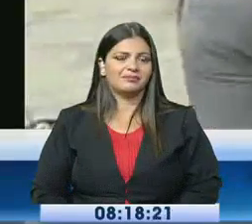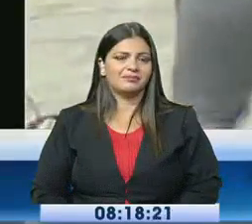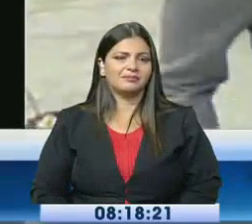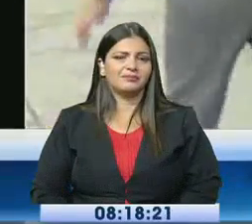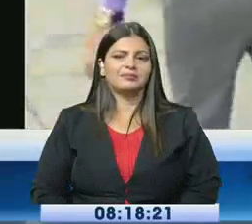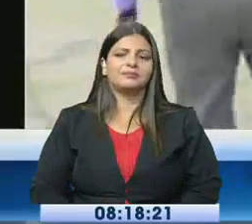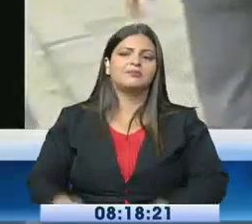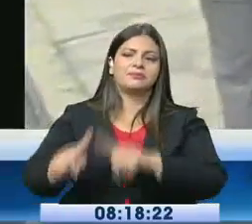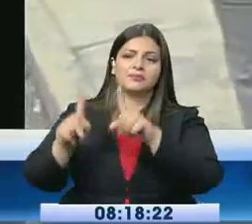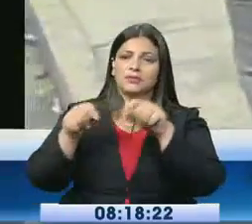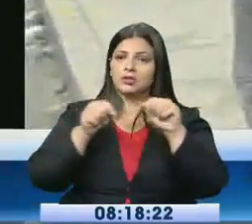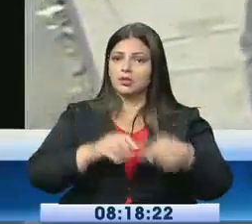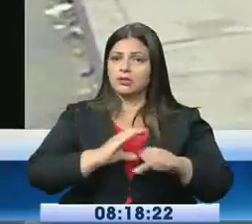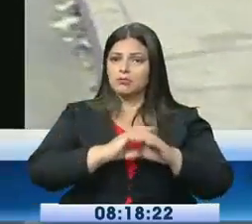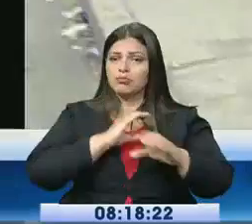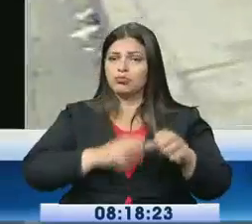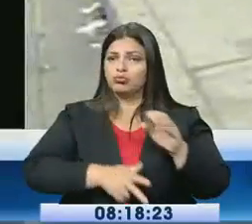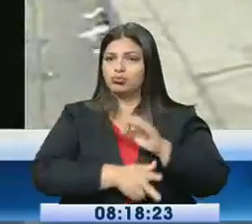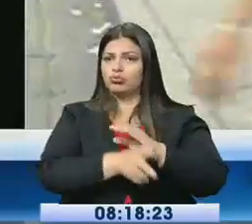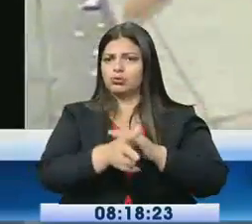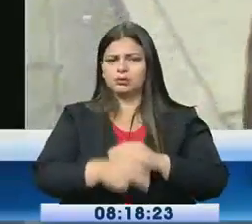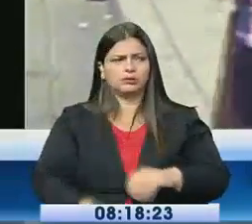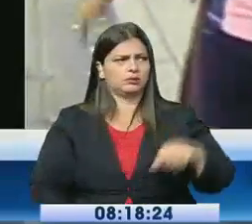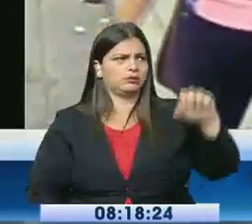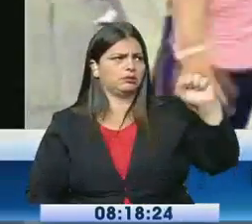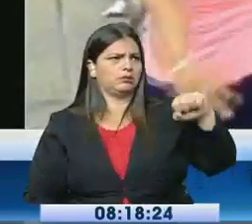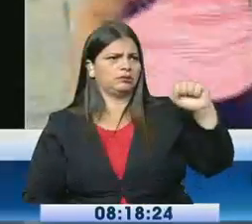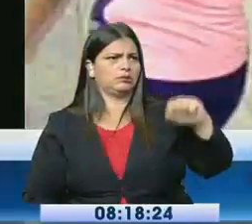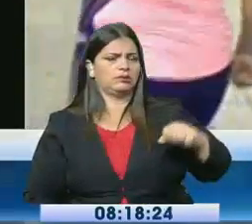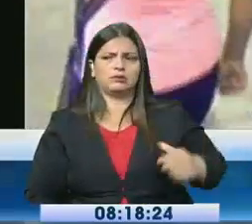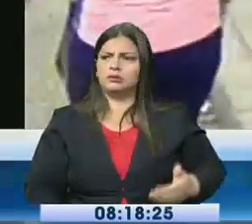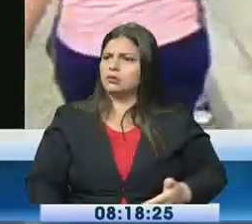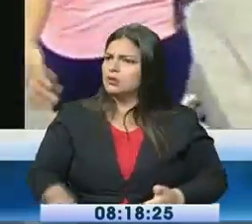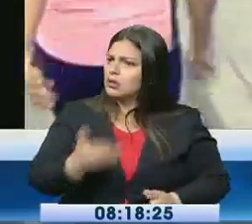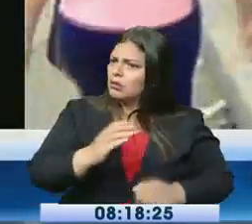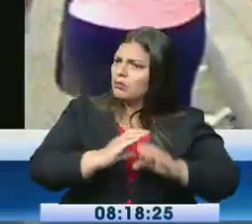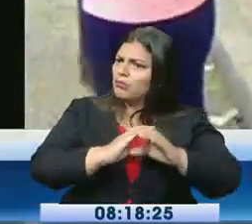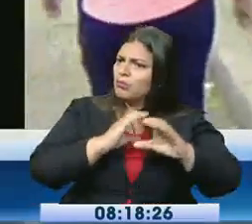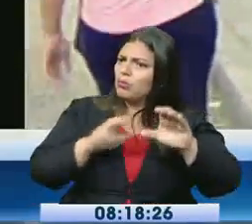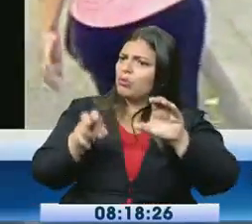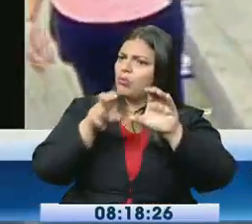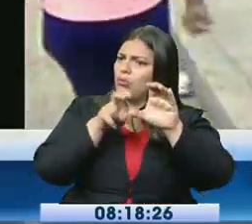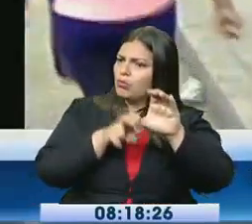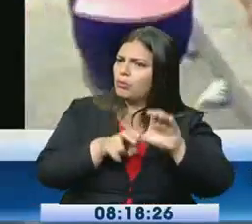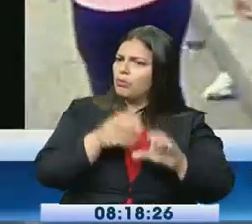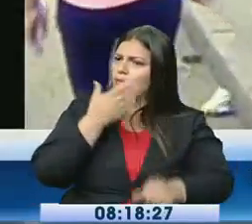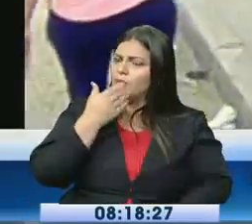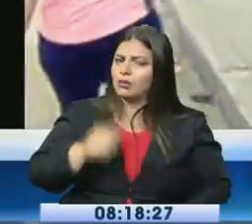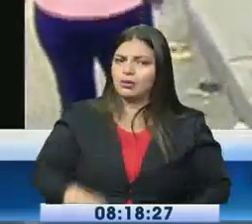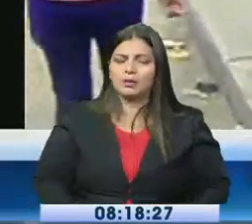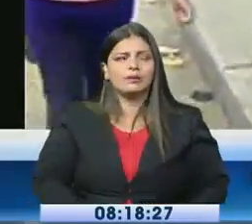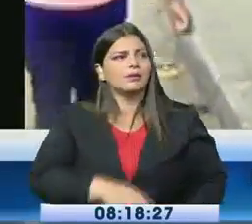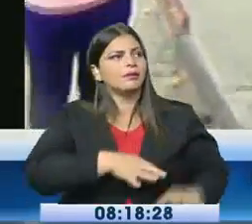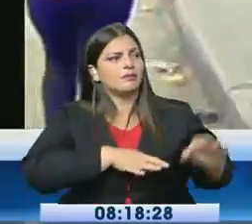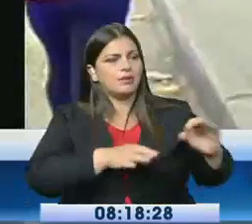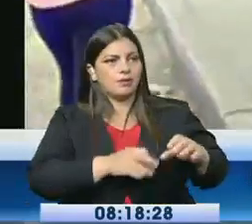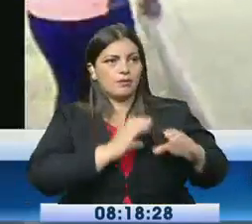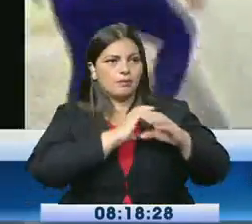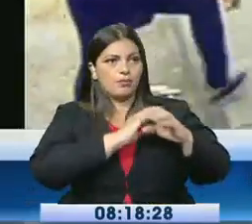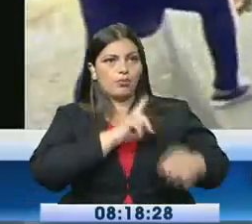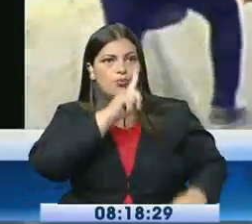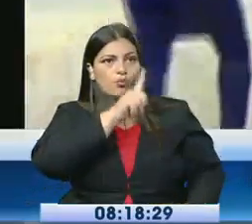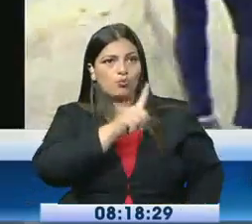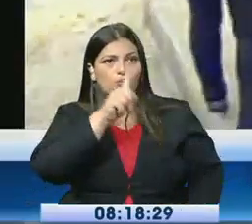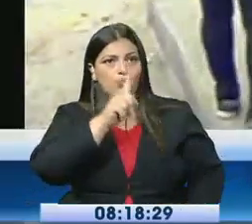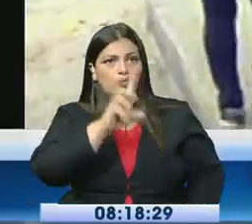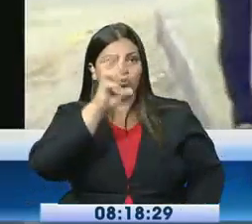urbanos? Sí. ¿Por qué no utilizan los buses? Porque la línea 116 es la que va al centro y de ahí la única que